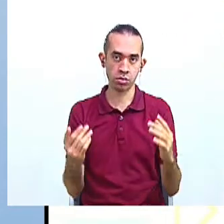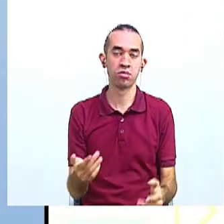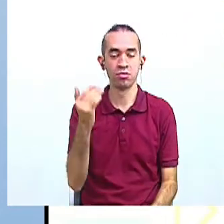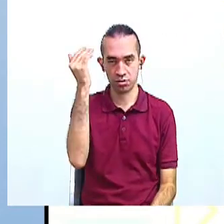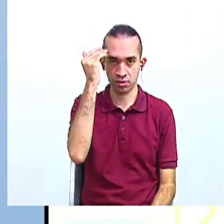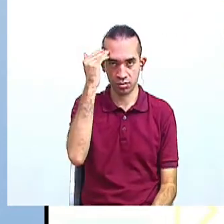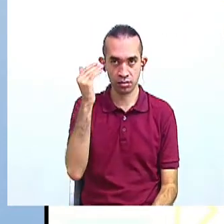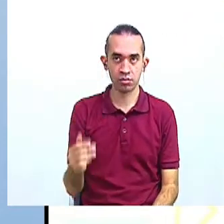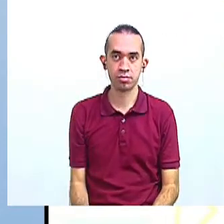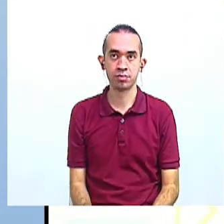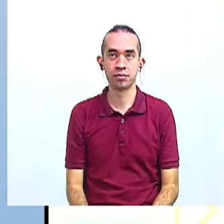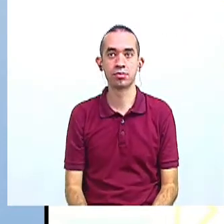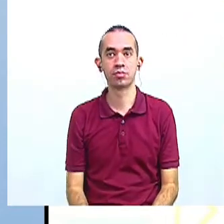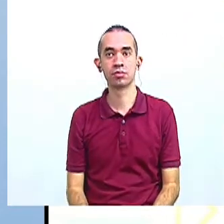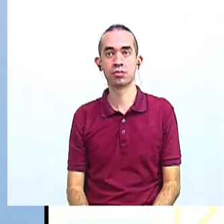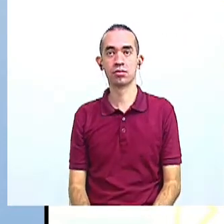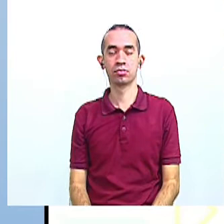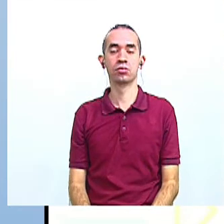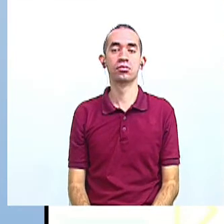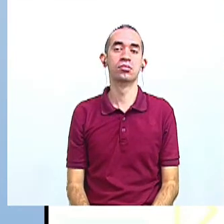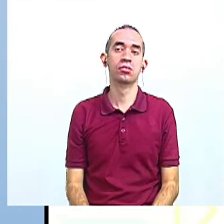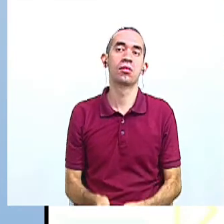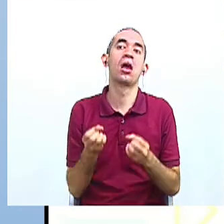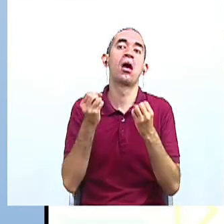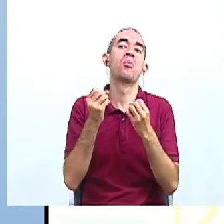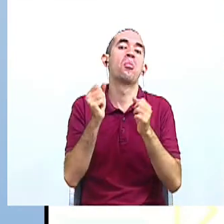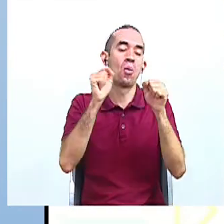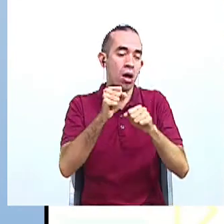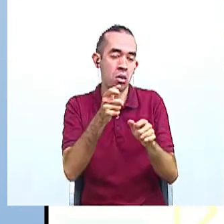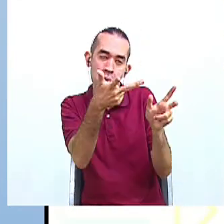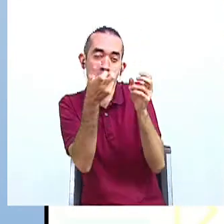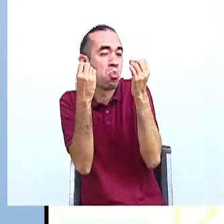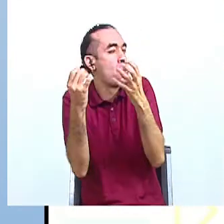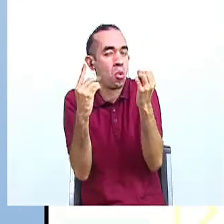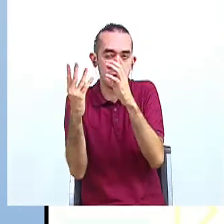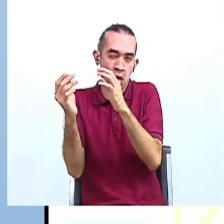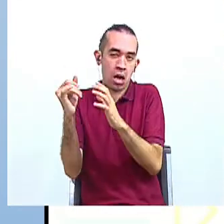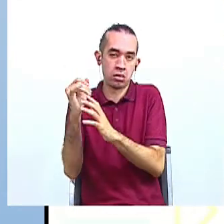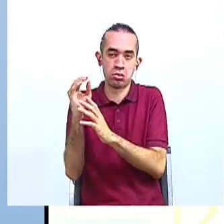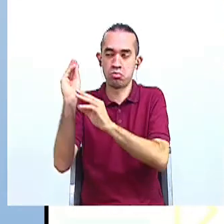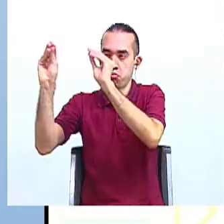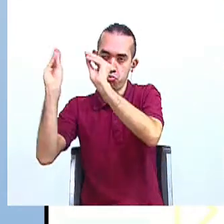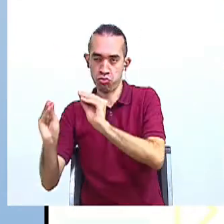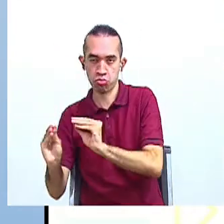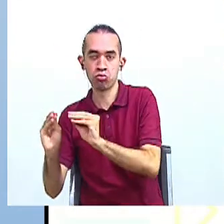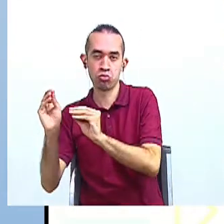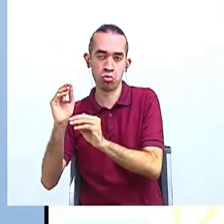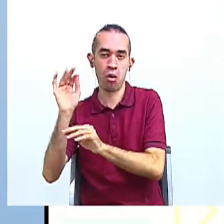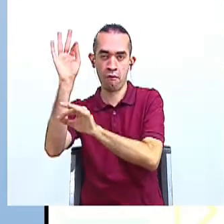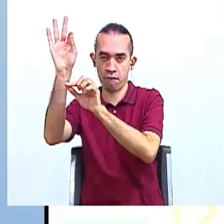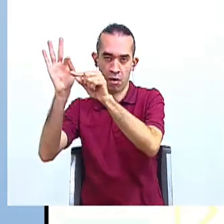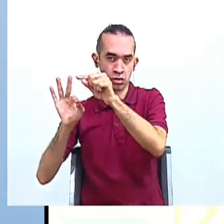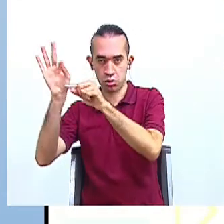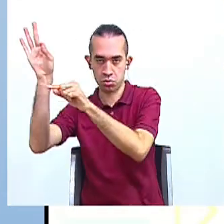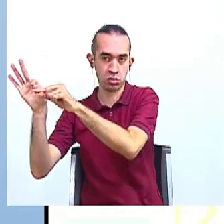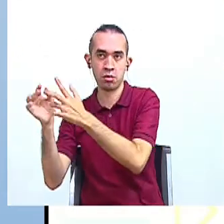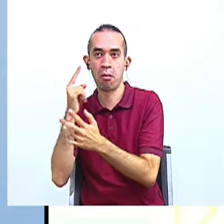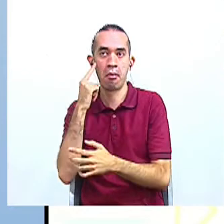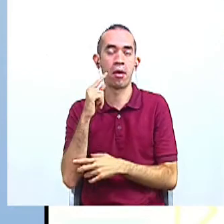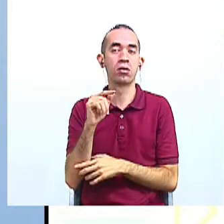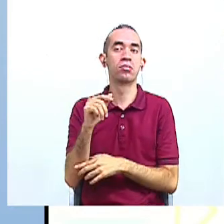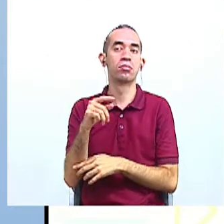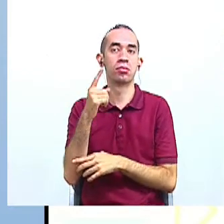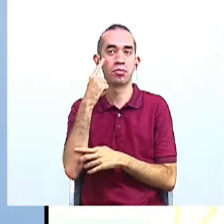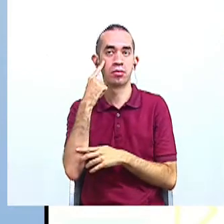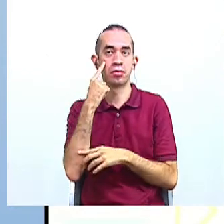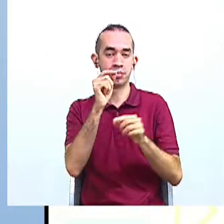caso, tenemos una de las varias comparaciones que se pueden realizar. Observemos, el segmento AB